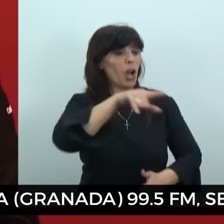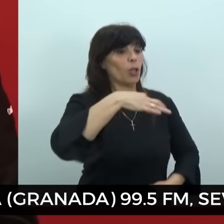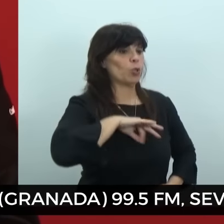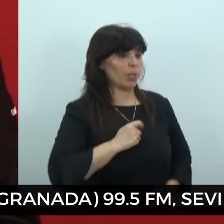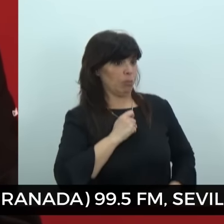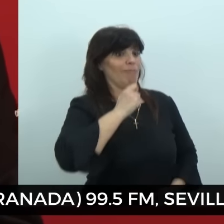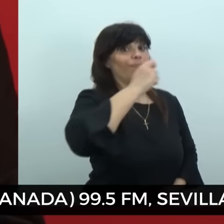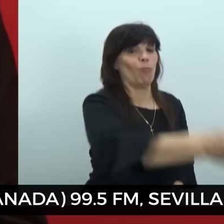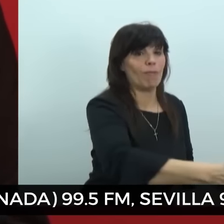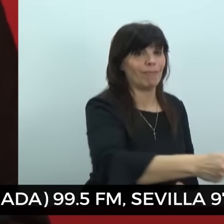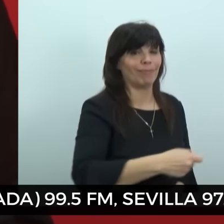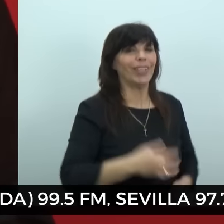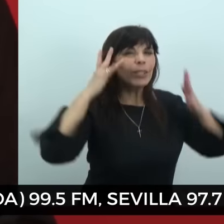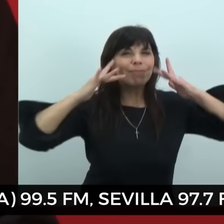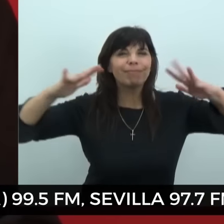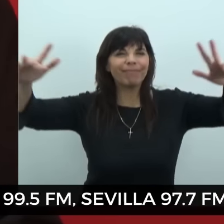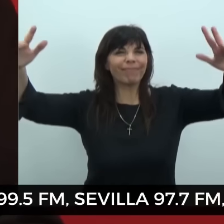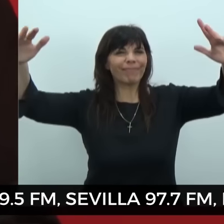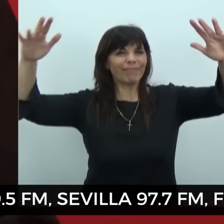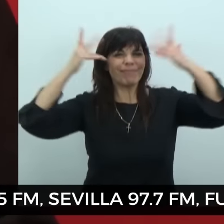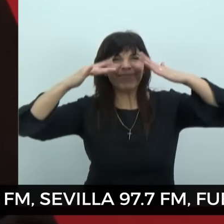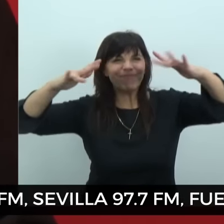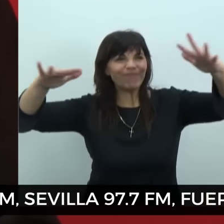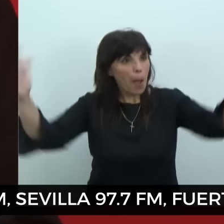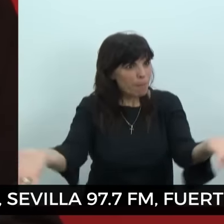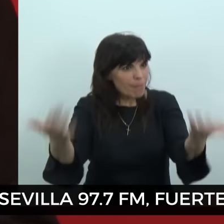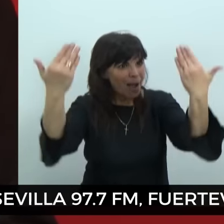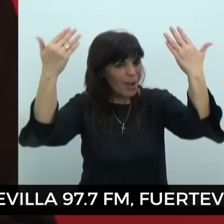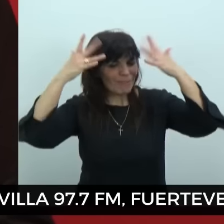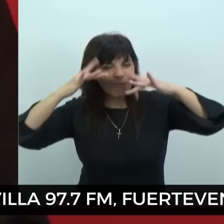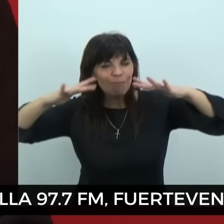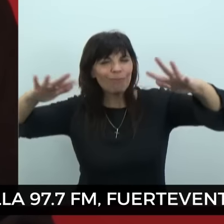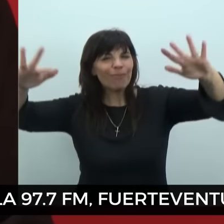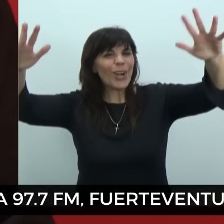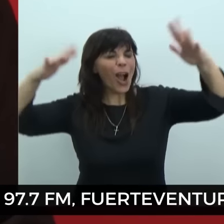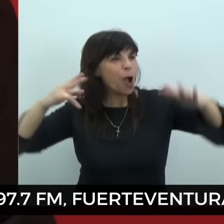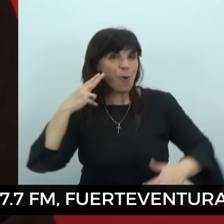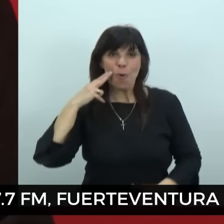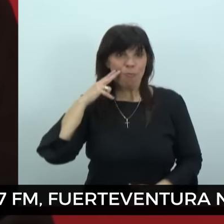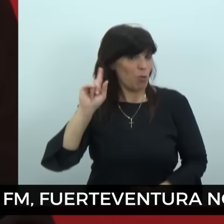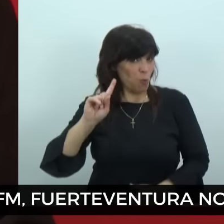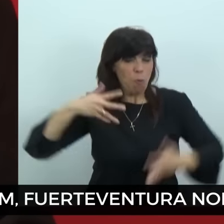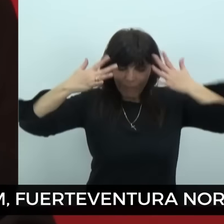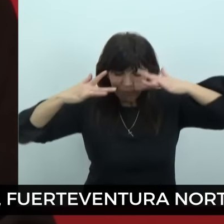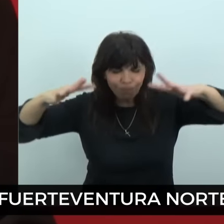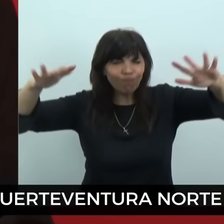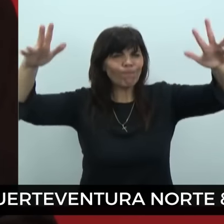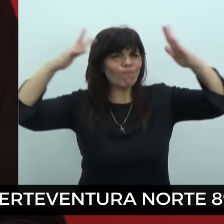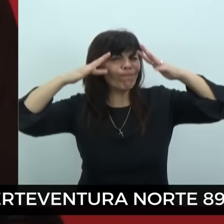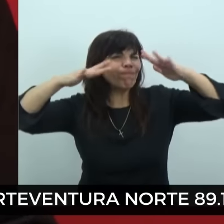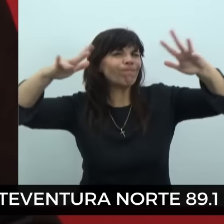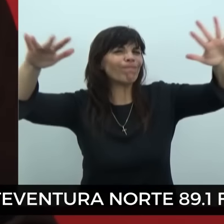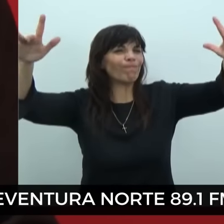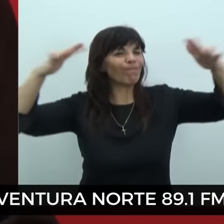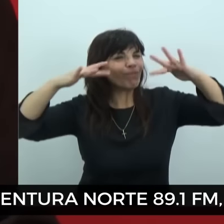espíritu. Sueña. Atrévete a soñar. No tengas miedo de soñar.